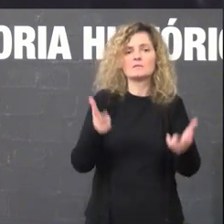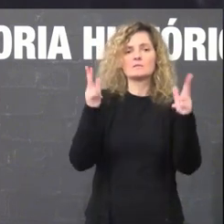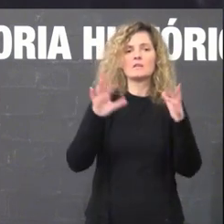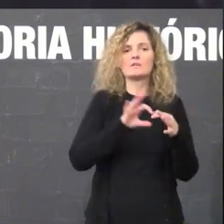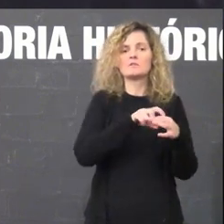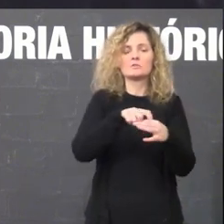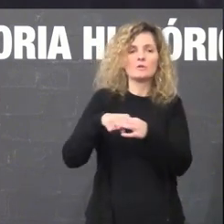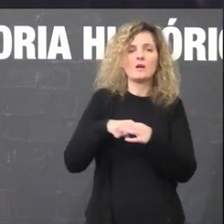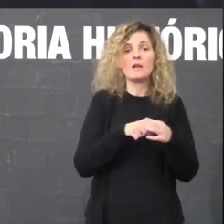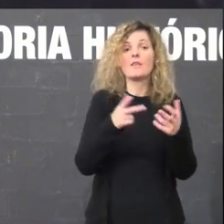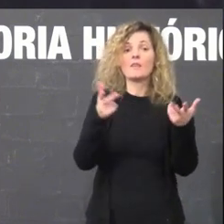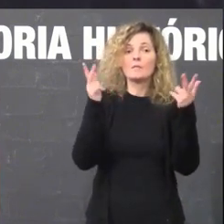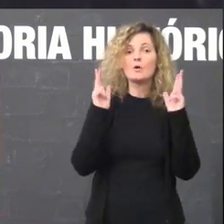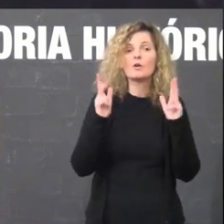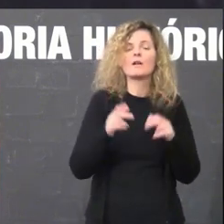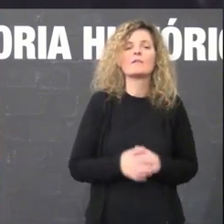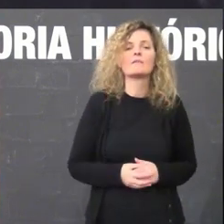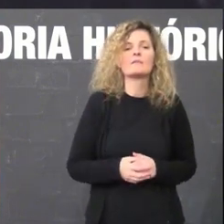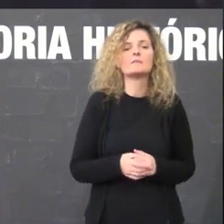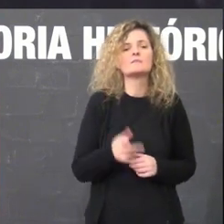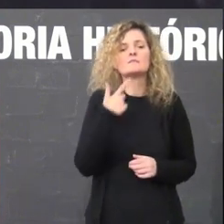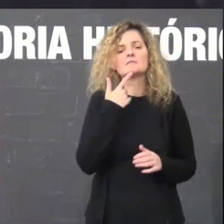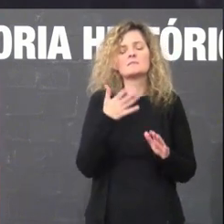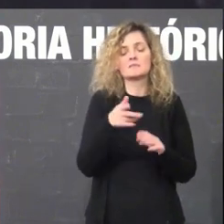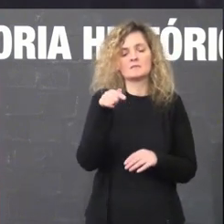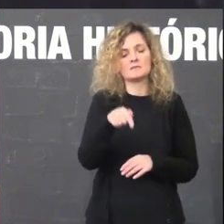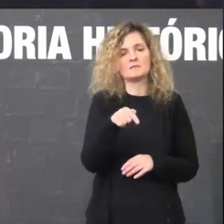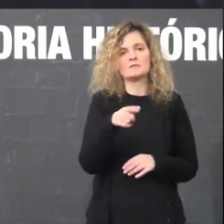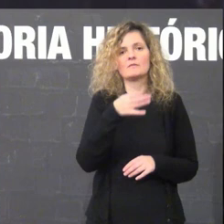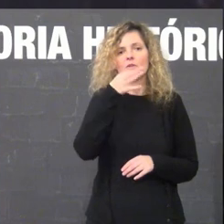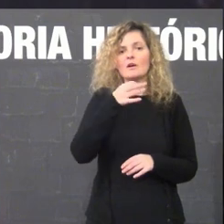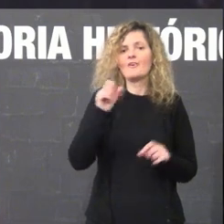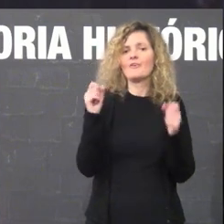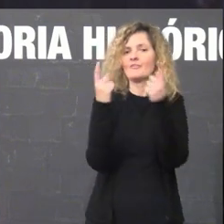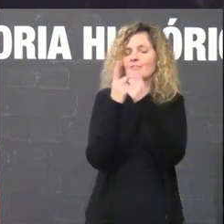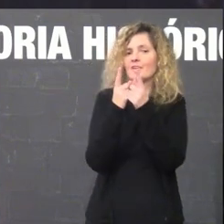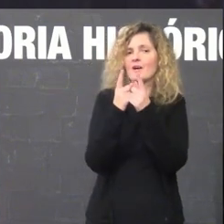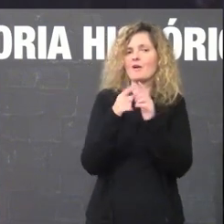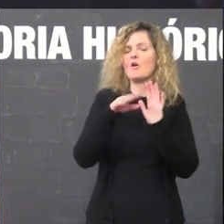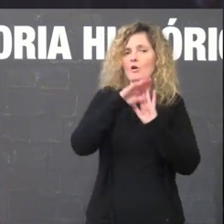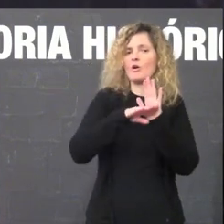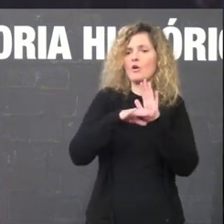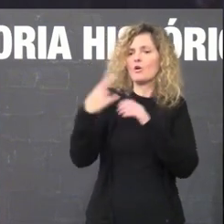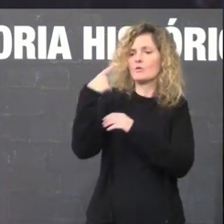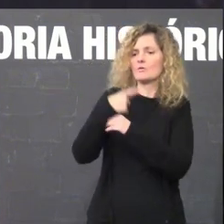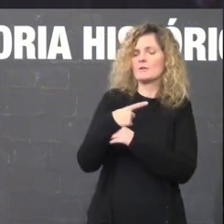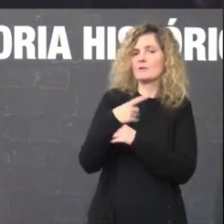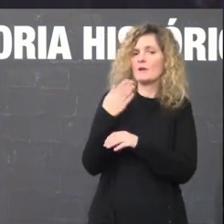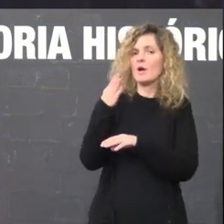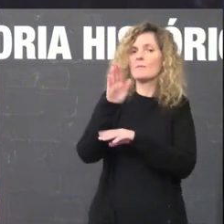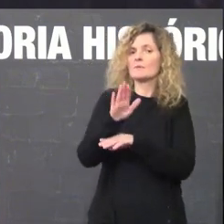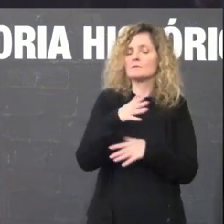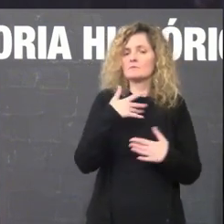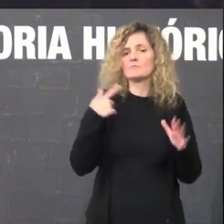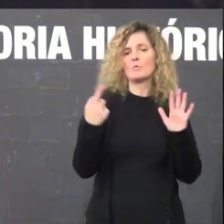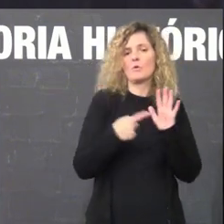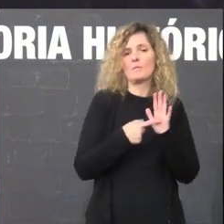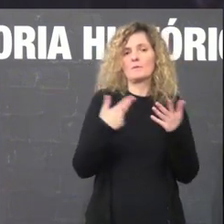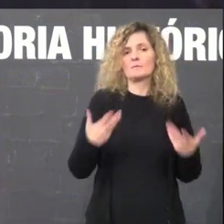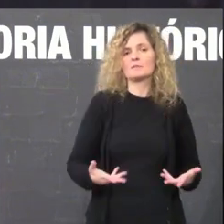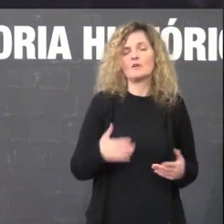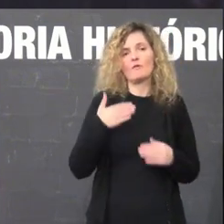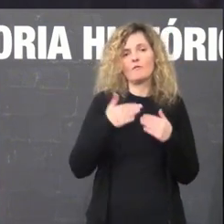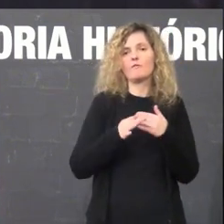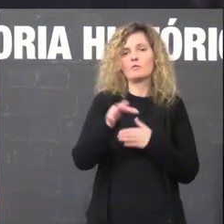libertad de la democracia y que ese sea el relato oficial condiciona por completo el presente y condiciona por completo el futuro